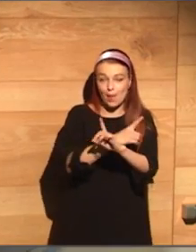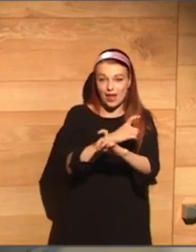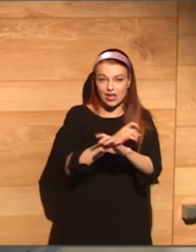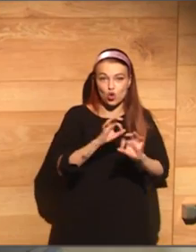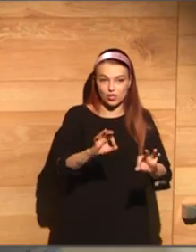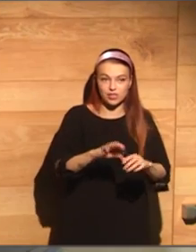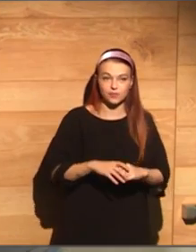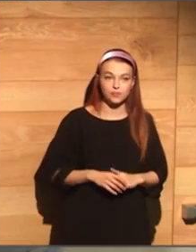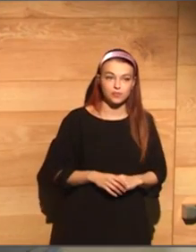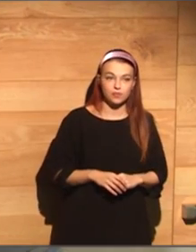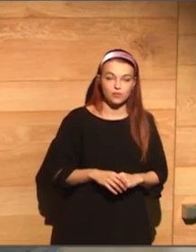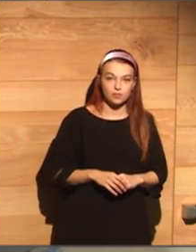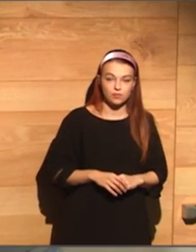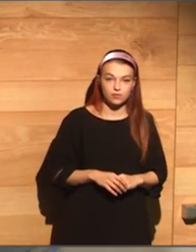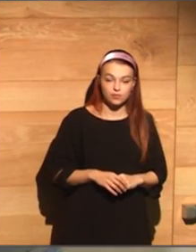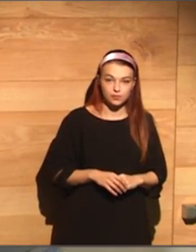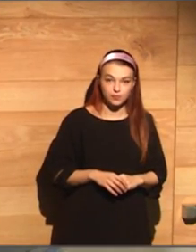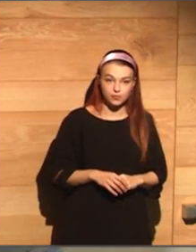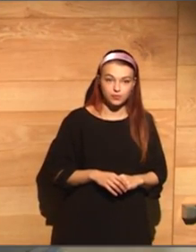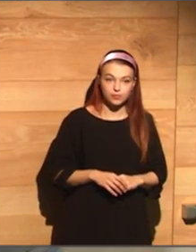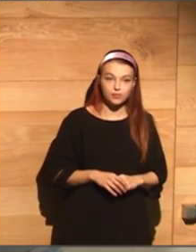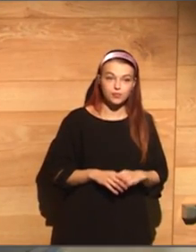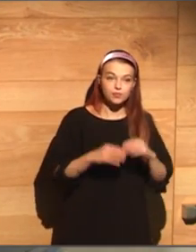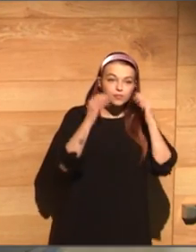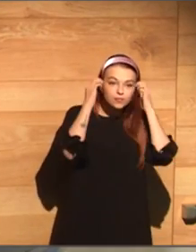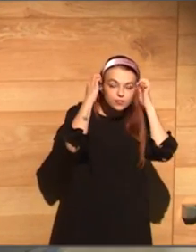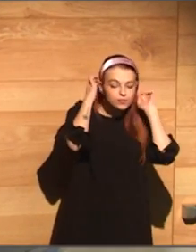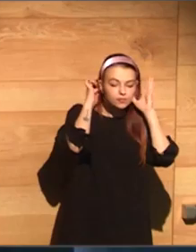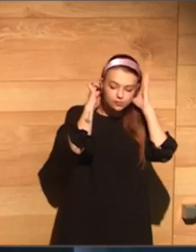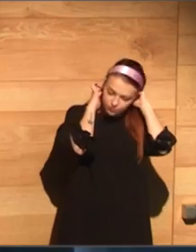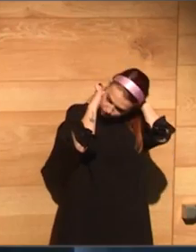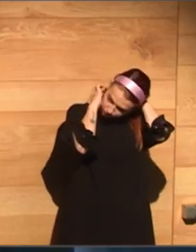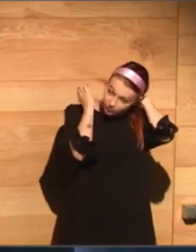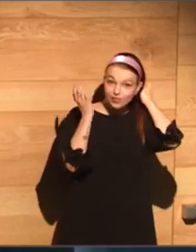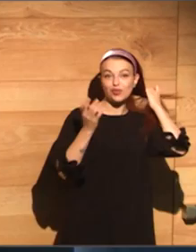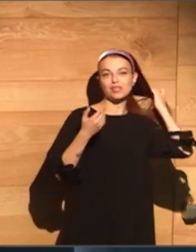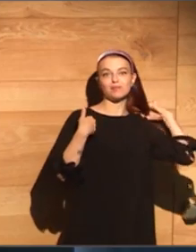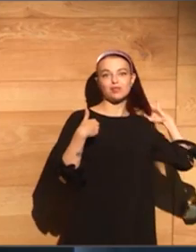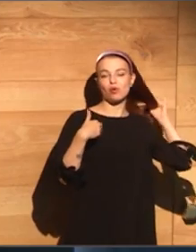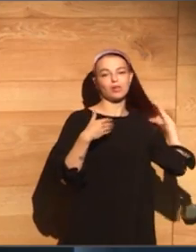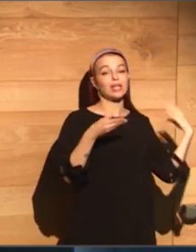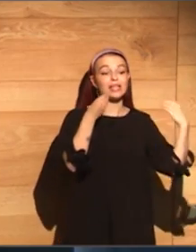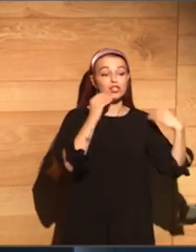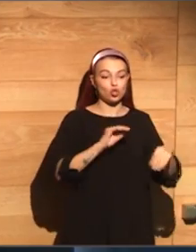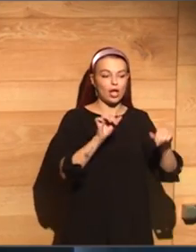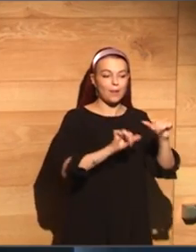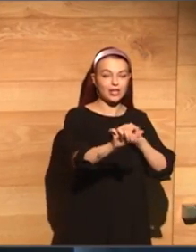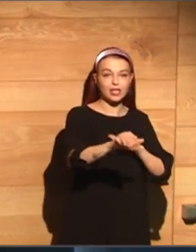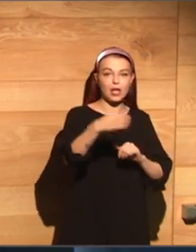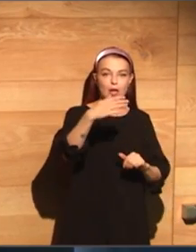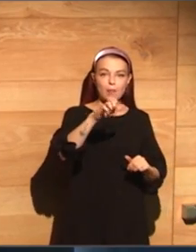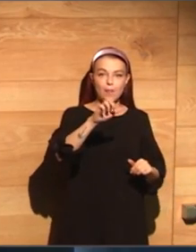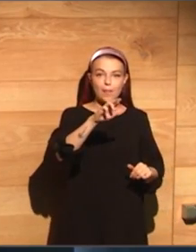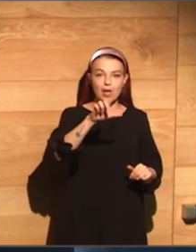Utilizar el subjuntivo. Bueno, venga. El caso es que a partir de esta anécdota, a él lo que se le ocurre es un poco la idea de decir: en las